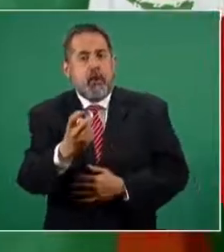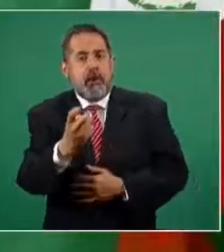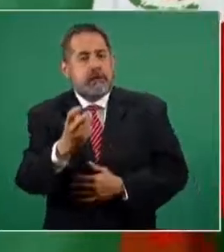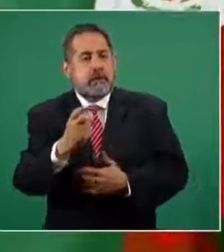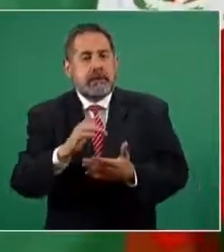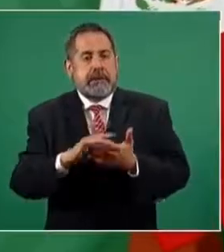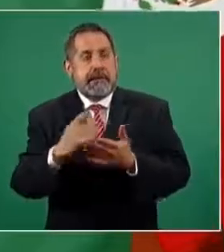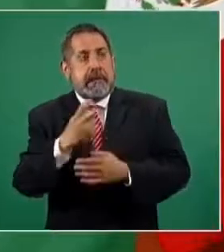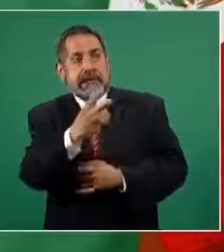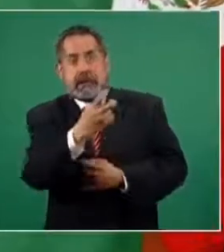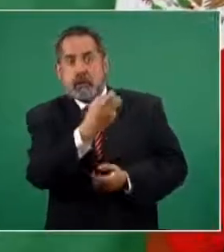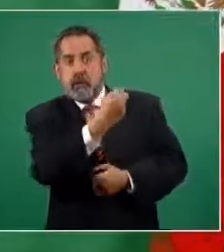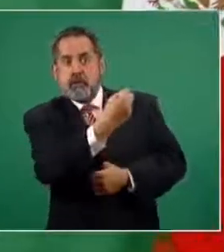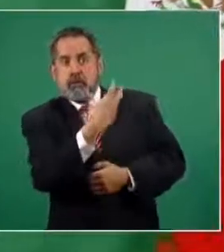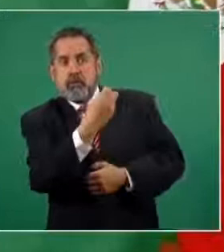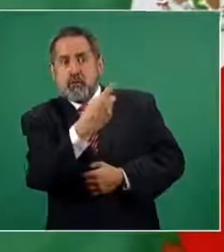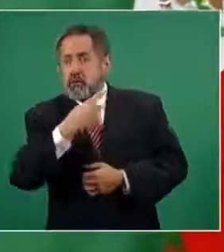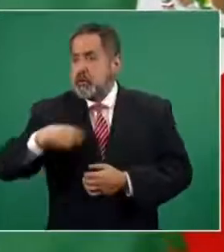consumo,